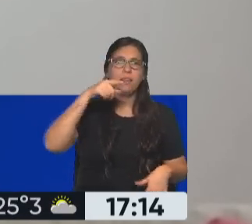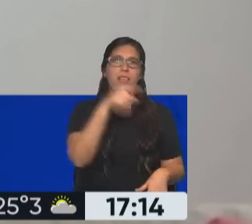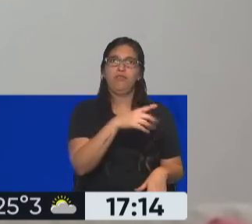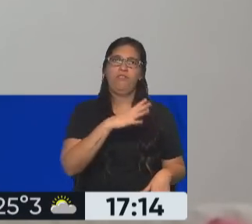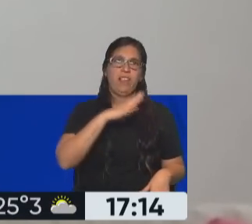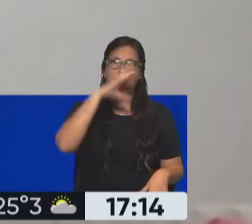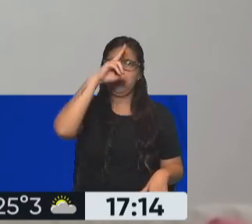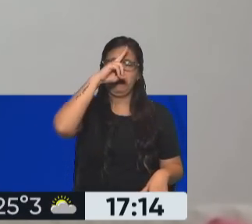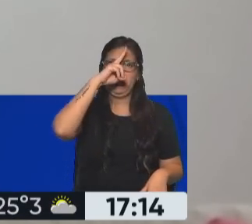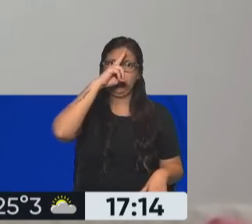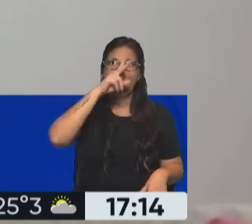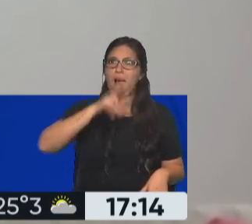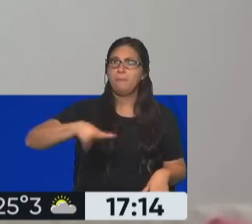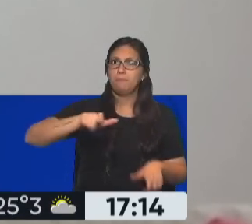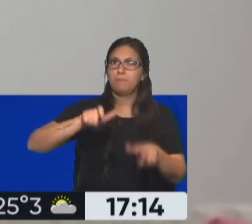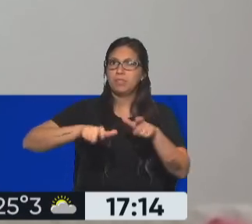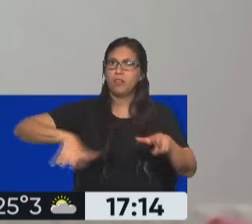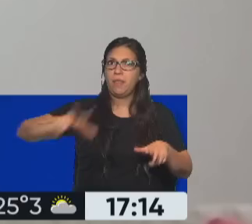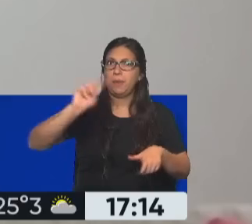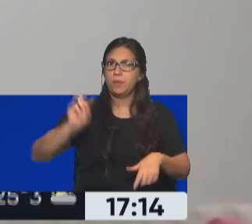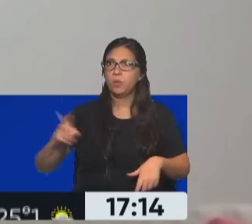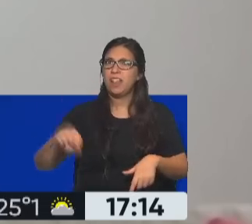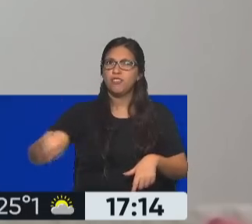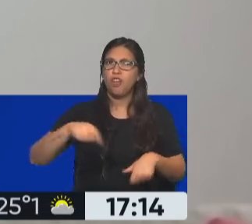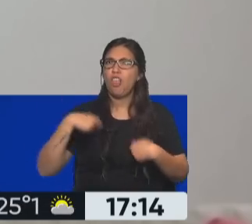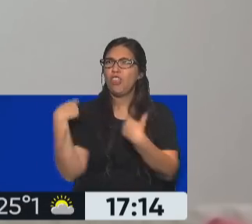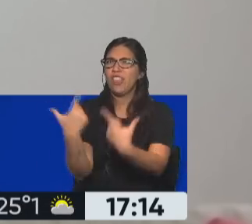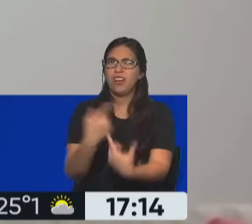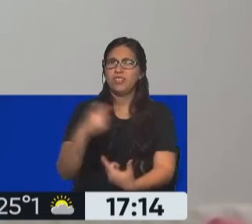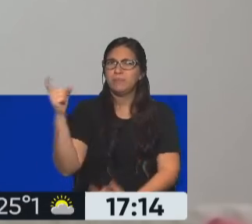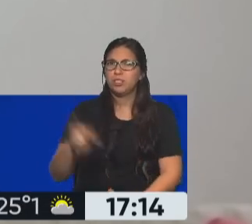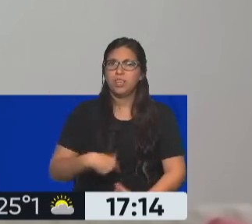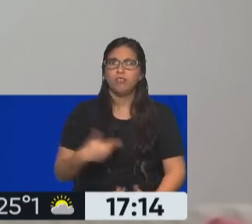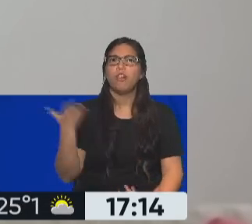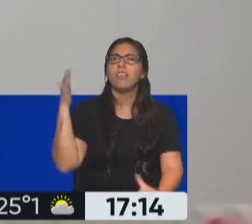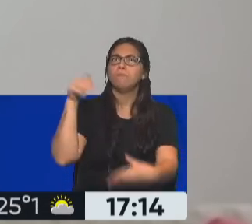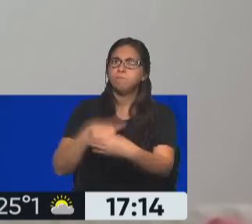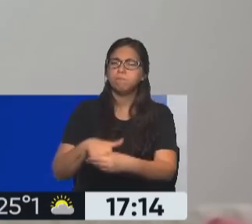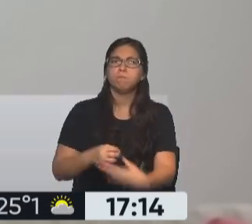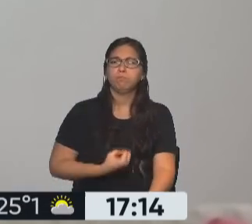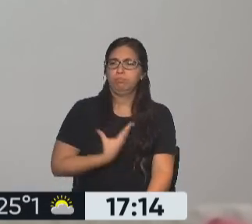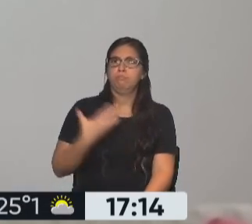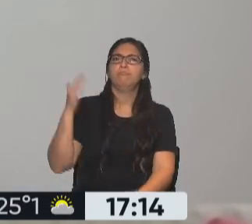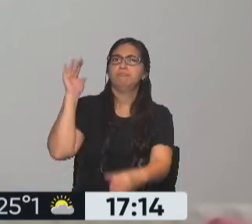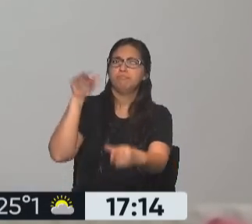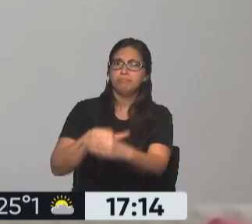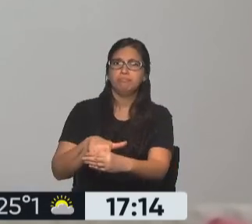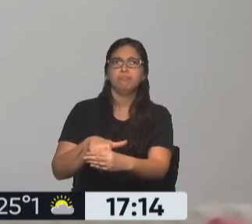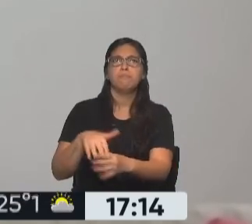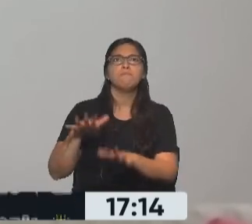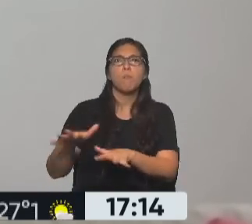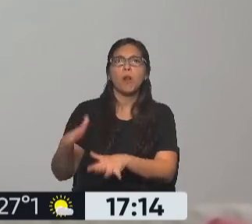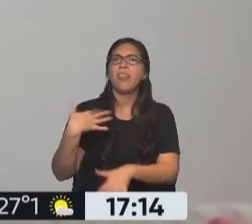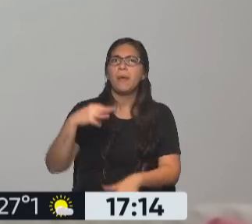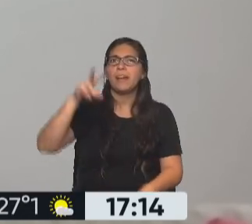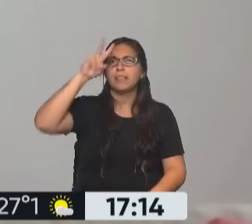respeto a los venezolanos que han dado todo y que expresaron la soberanía popular. La soberanía popular se respeta